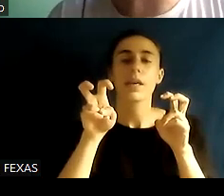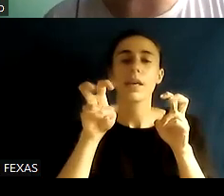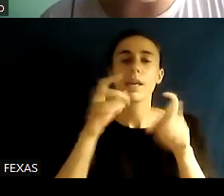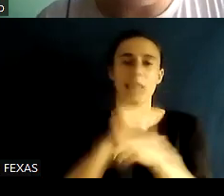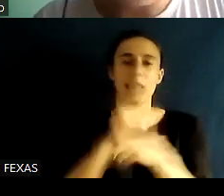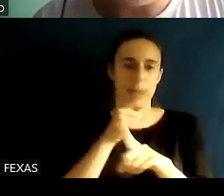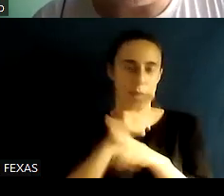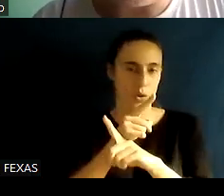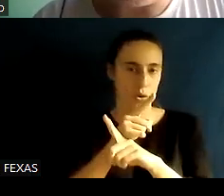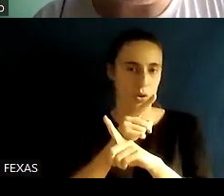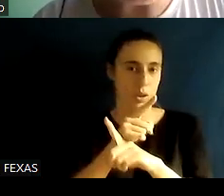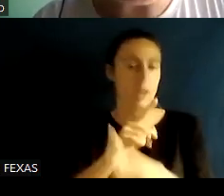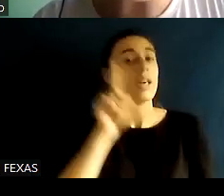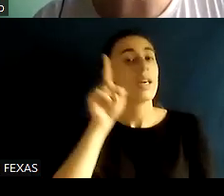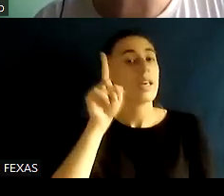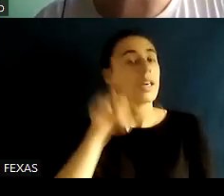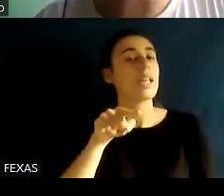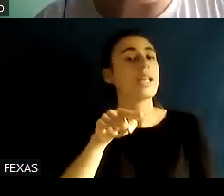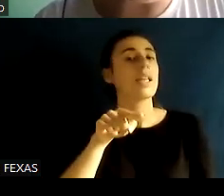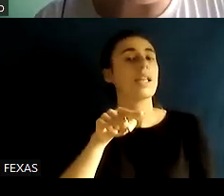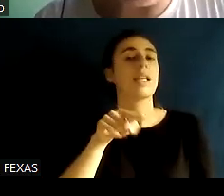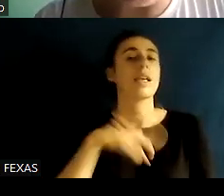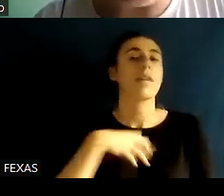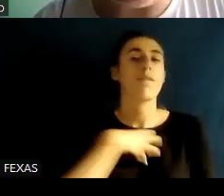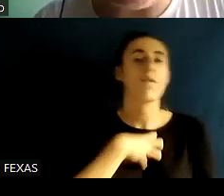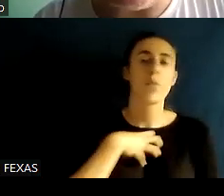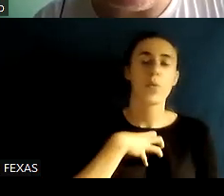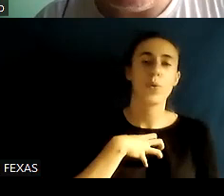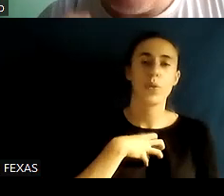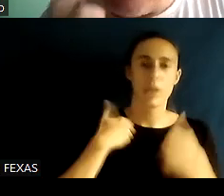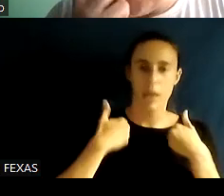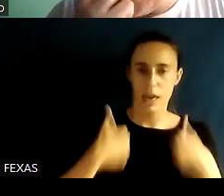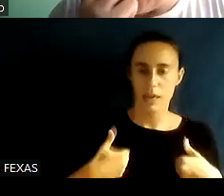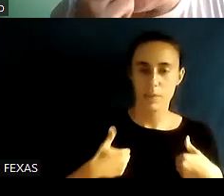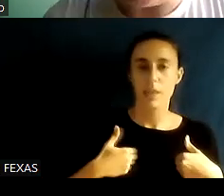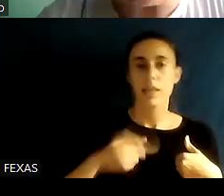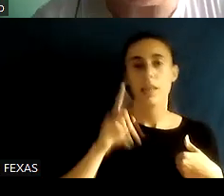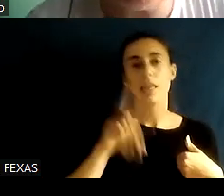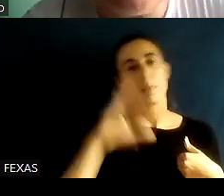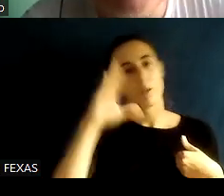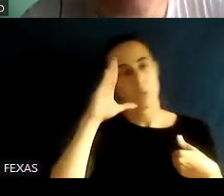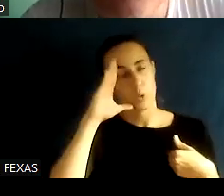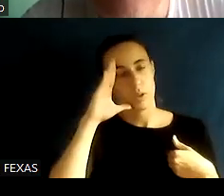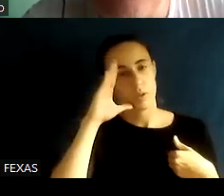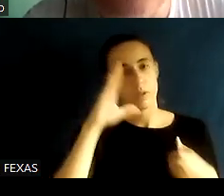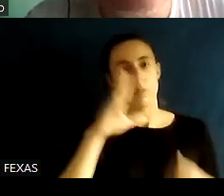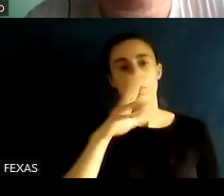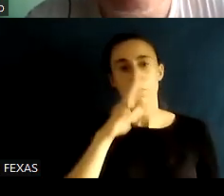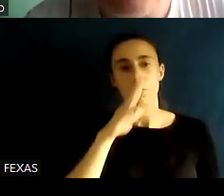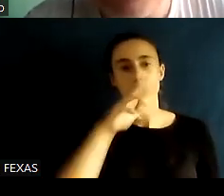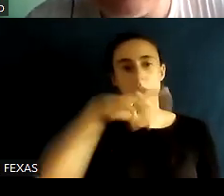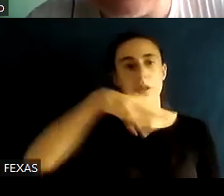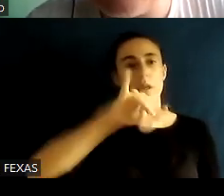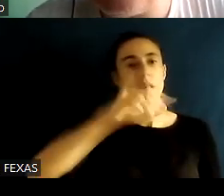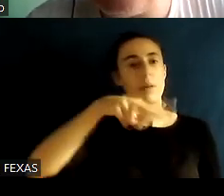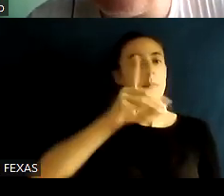ellas con la función anímica y también con la conciliación del sueño. Por lo tanto, el MindMaster Stream podría ser un producto